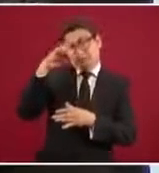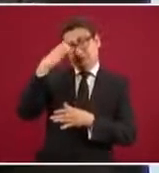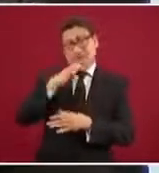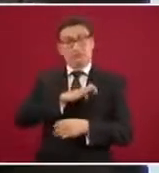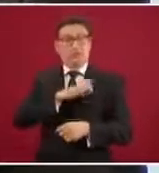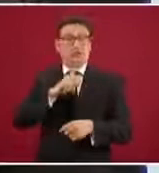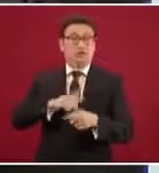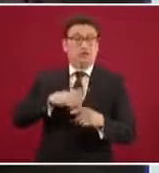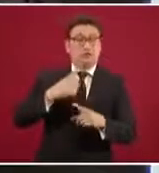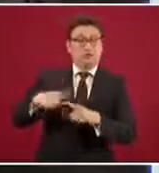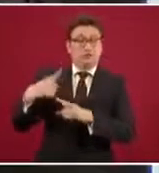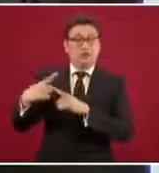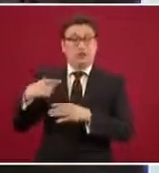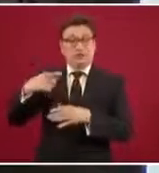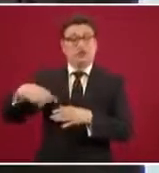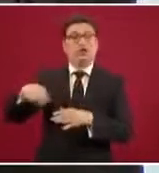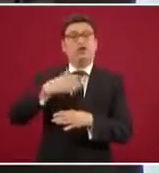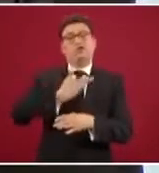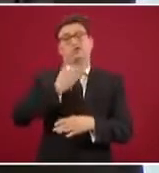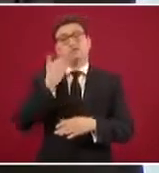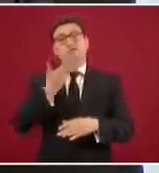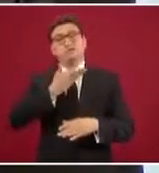ellos están acostumbrados